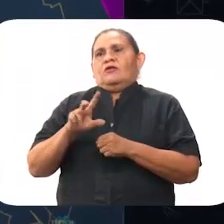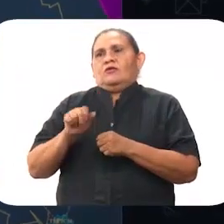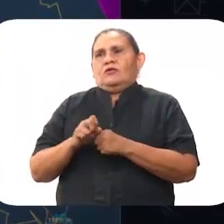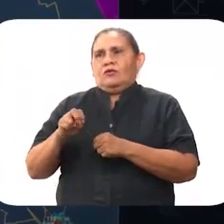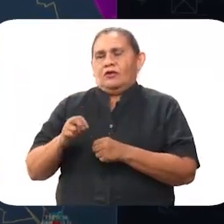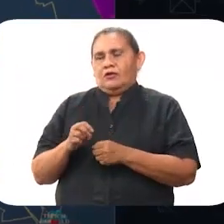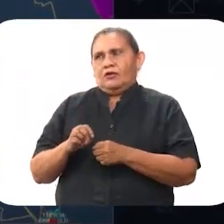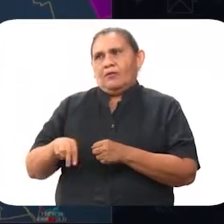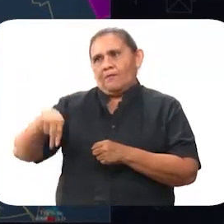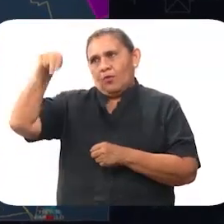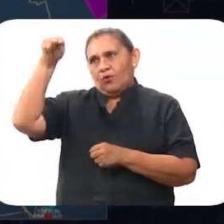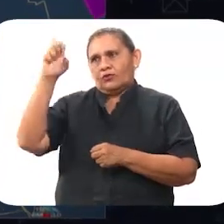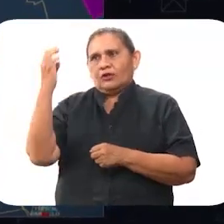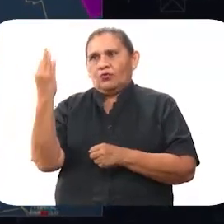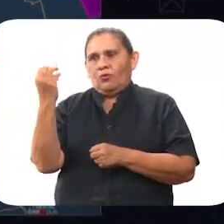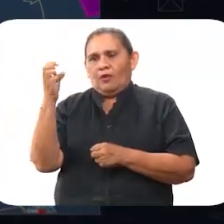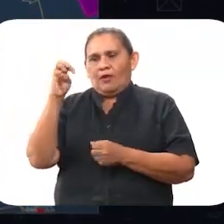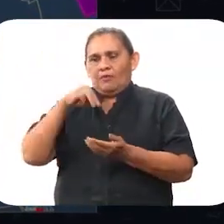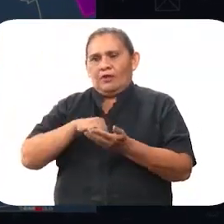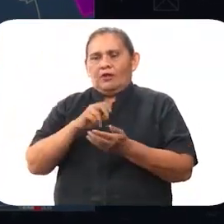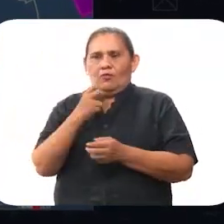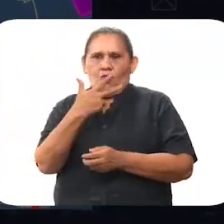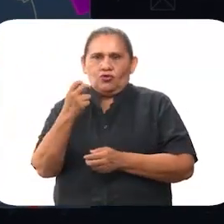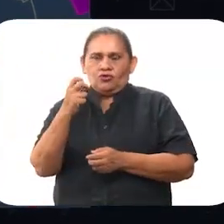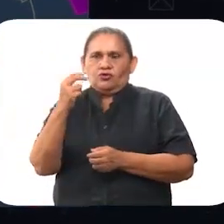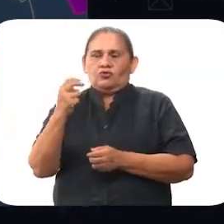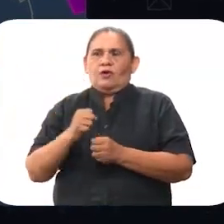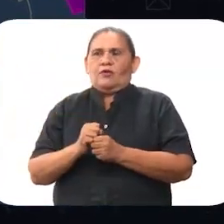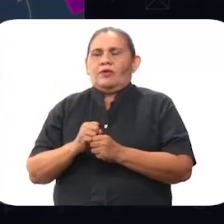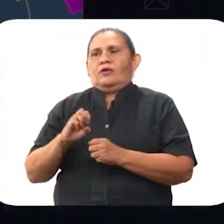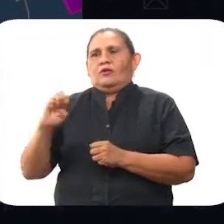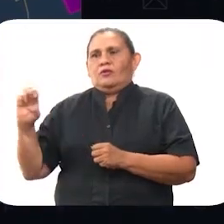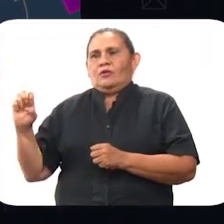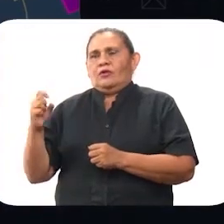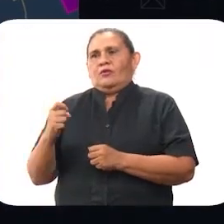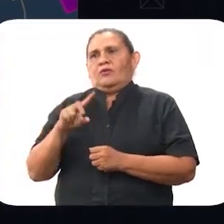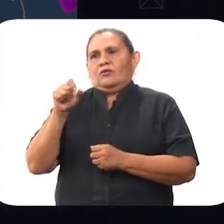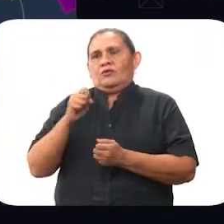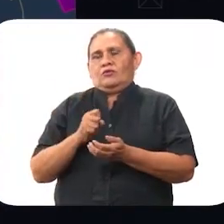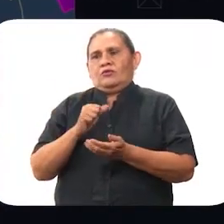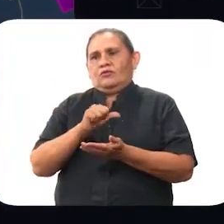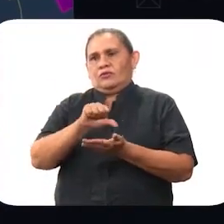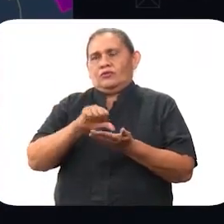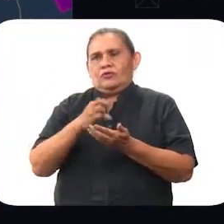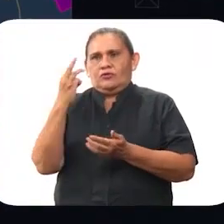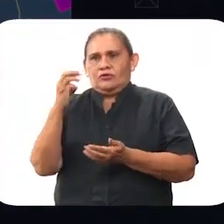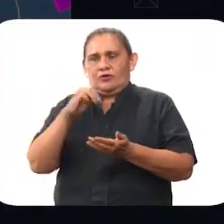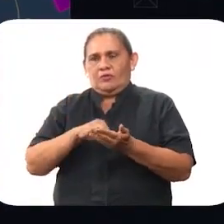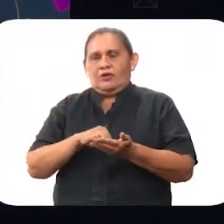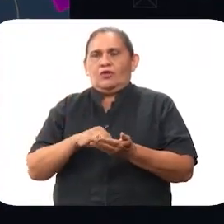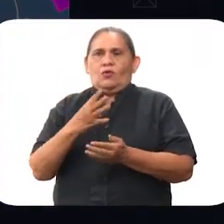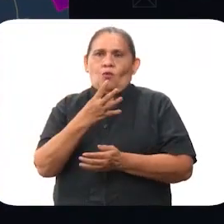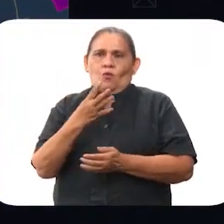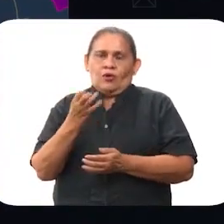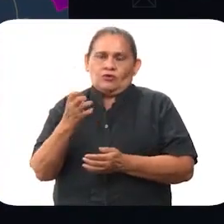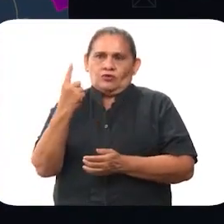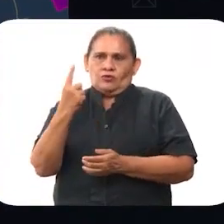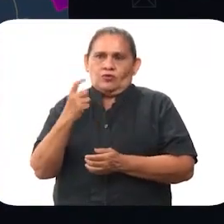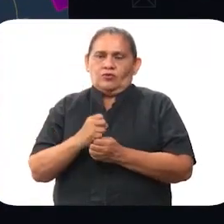9,852 shamanil, 9,308 tulak enil, 3,401 tu chumukil, 5,226 tu